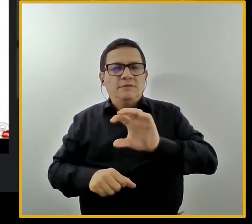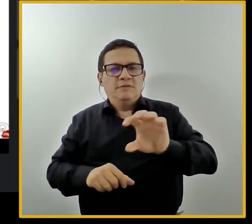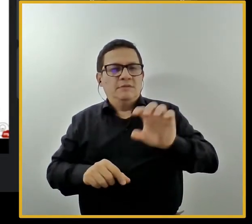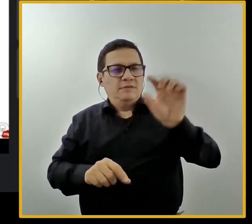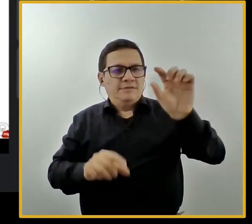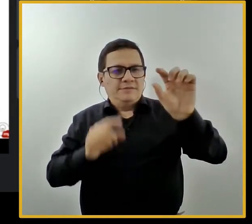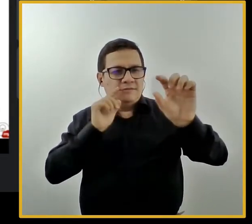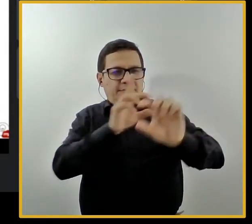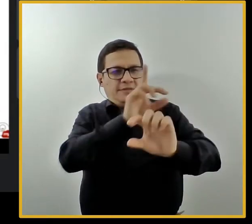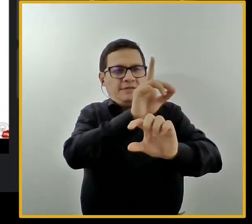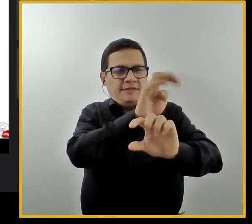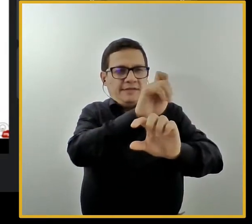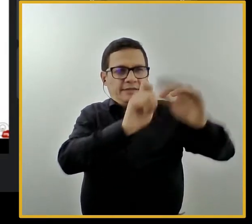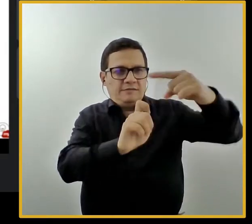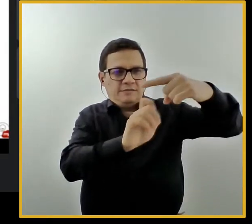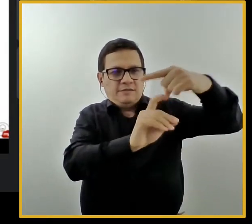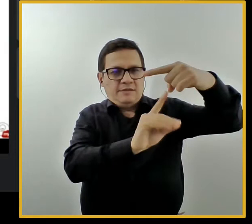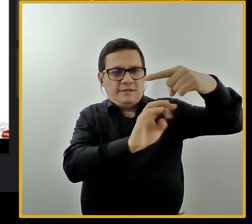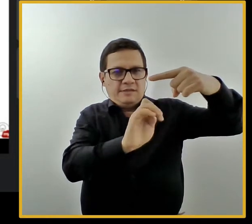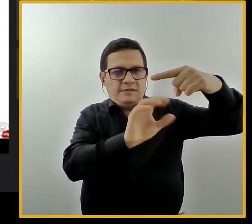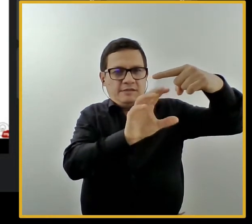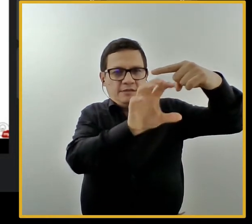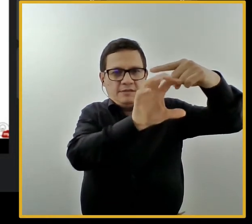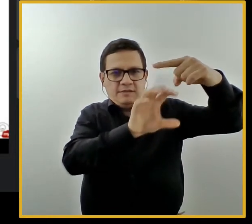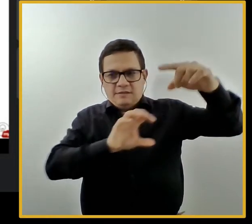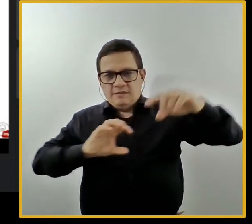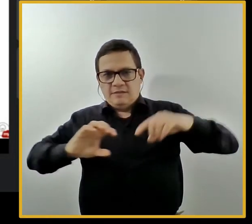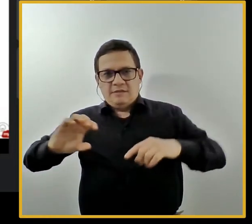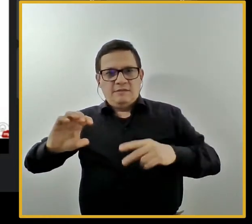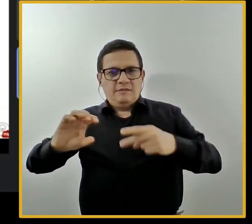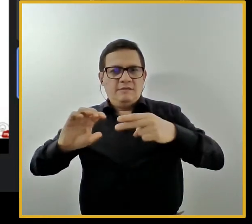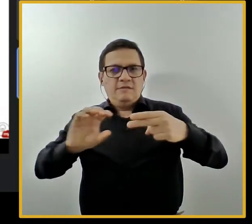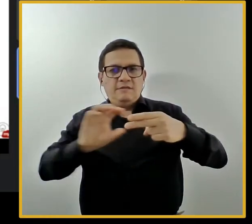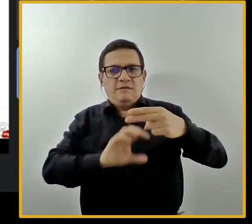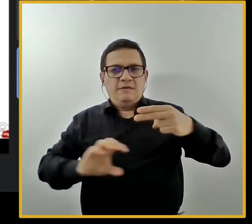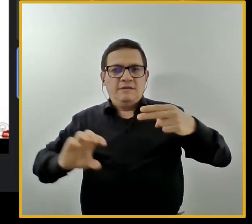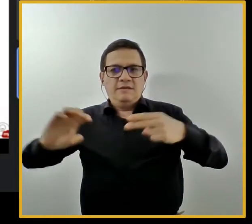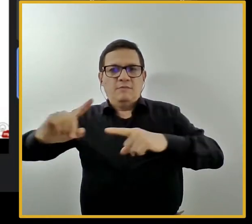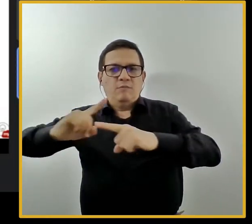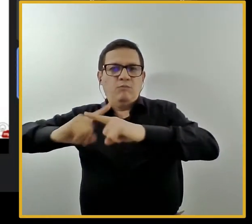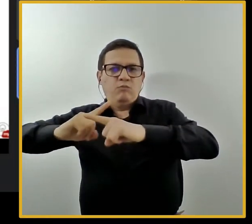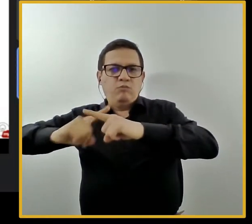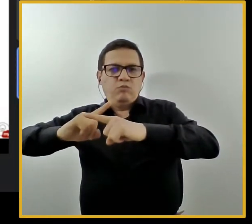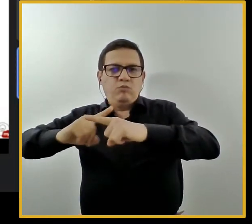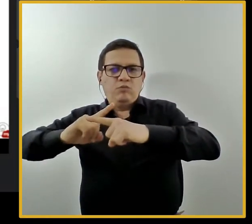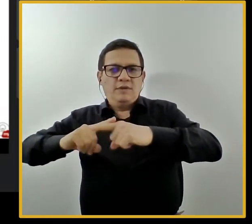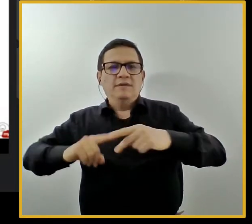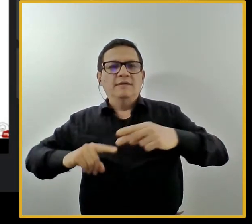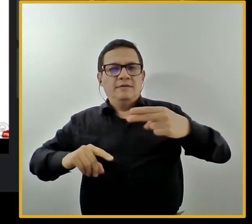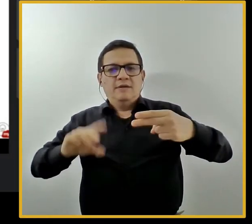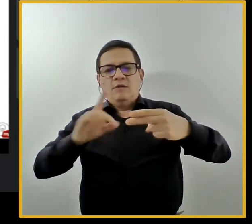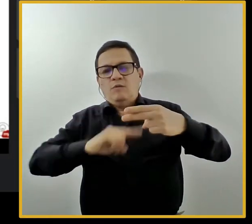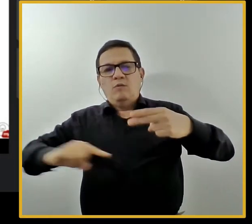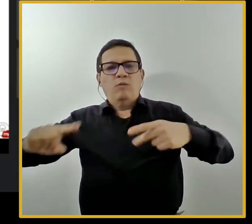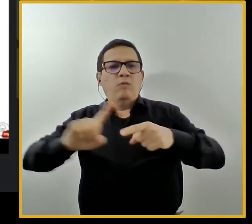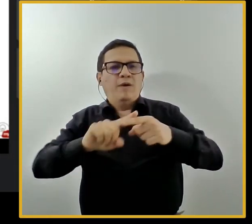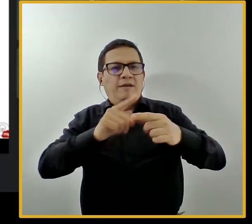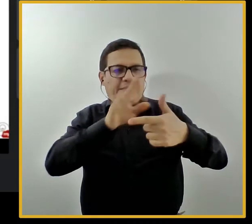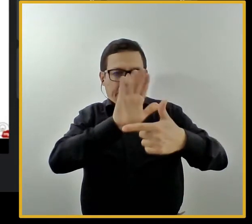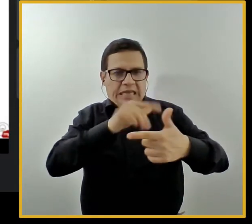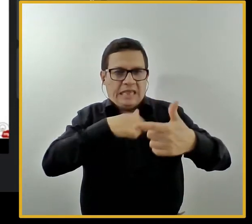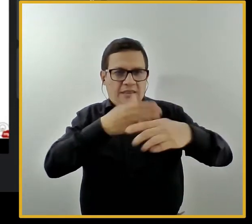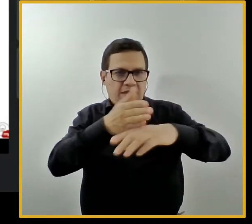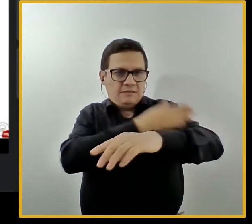en diferenciales, ¿cierto? Lo parto allí y luego... Lo pasas a multiplicar, ¿no, profe? Ajá, perdón, sí, a dividir lo paso